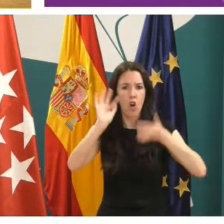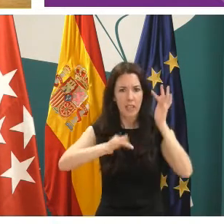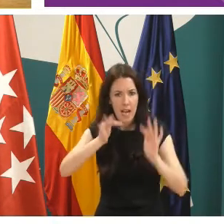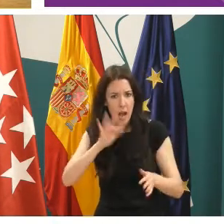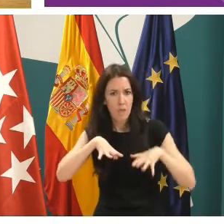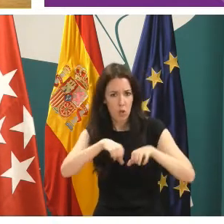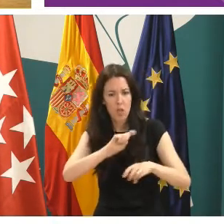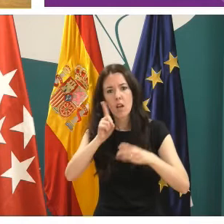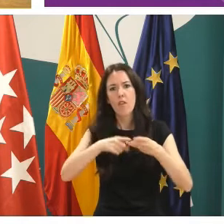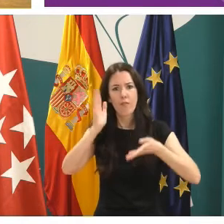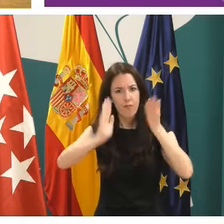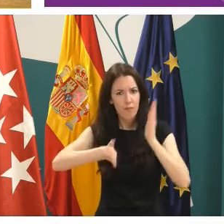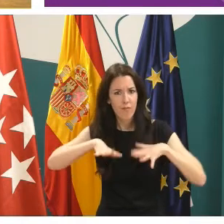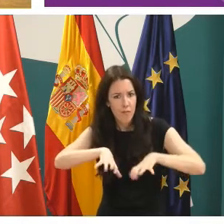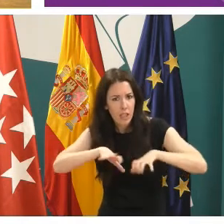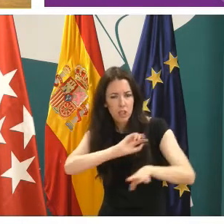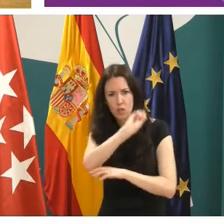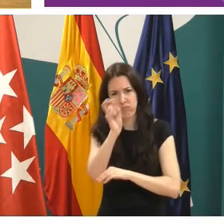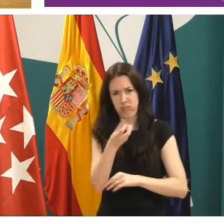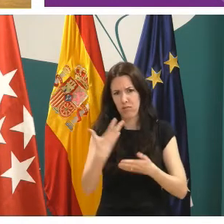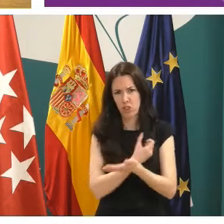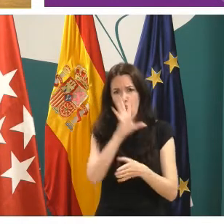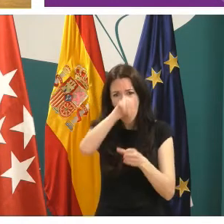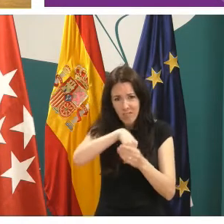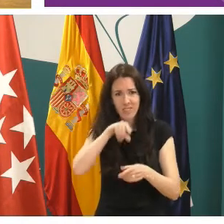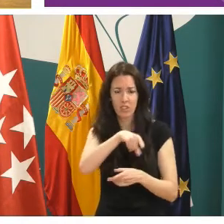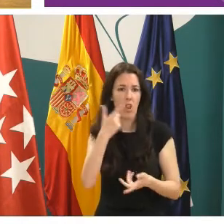logopedas, fisioterapeutas, hay todos los agentes implicados.